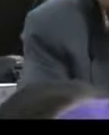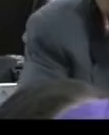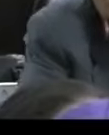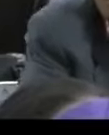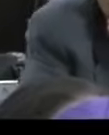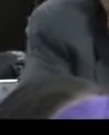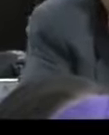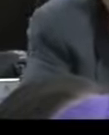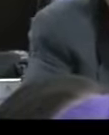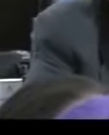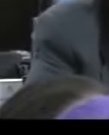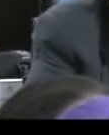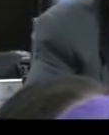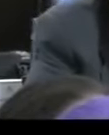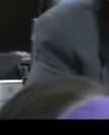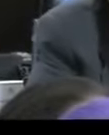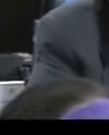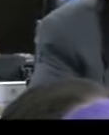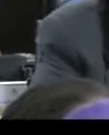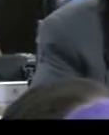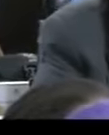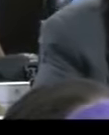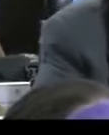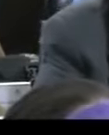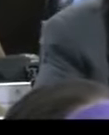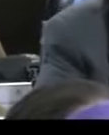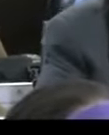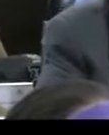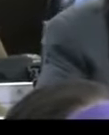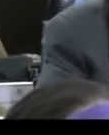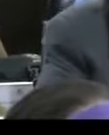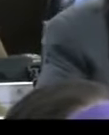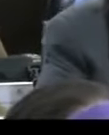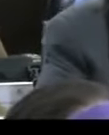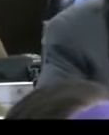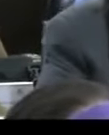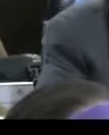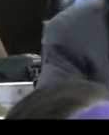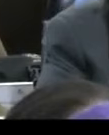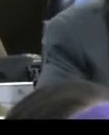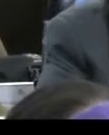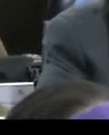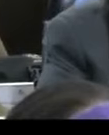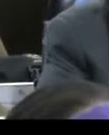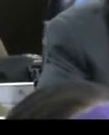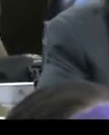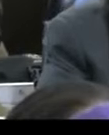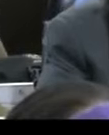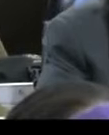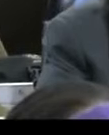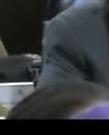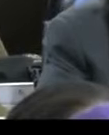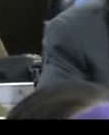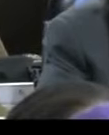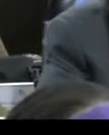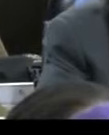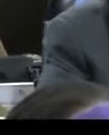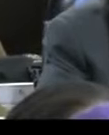hermanas, que nos acompañan de los distintos movimientos de mujeres patriotas de Venezuela,